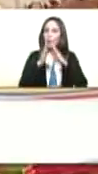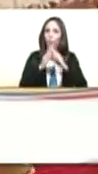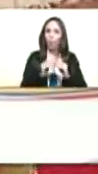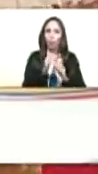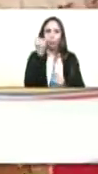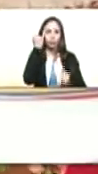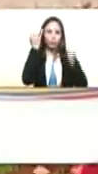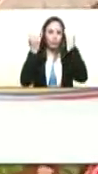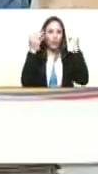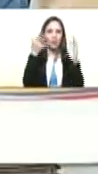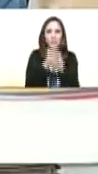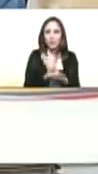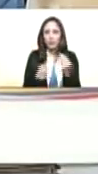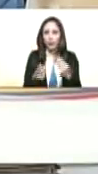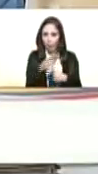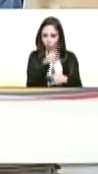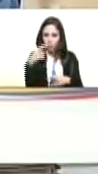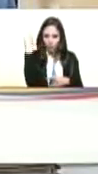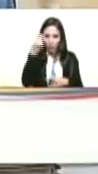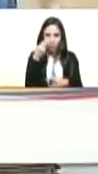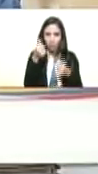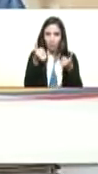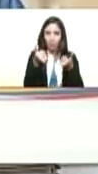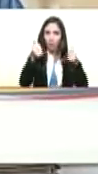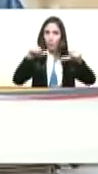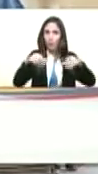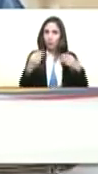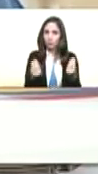CLAT. ¿Les parece?